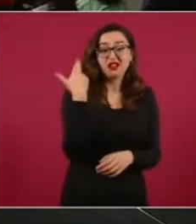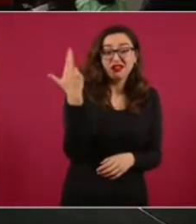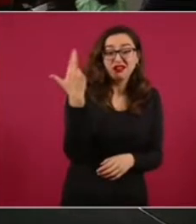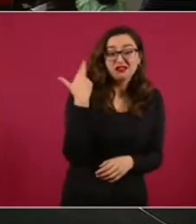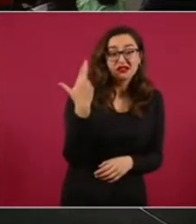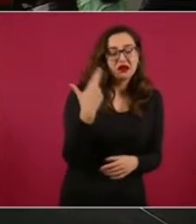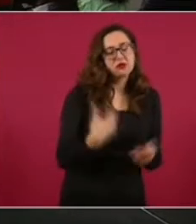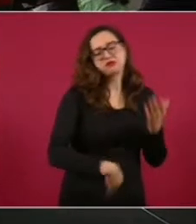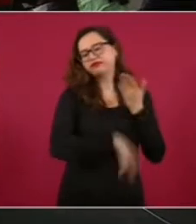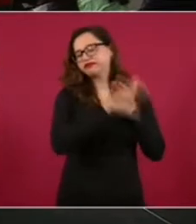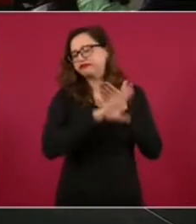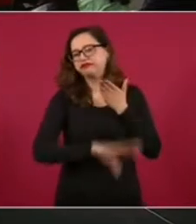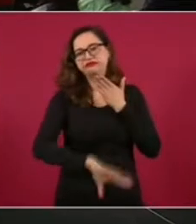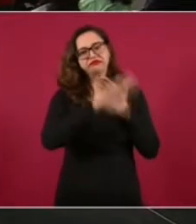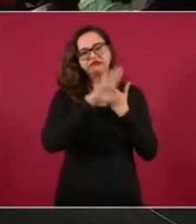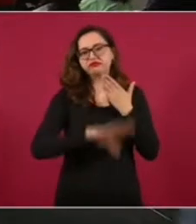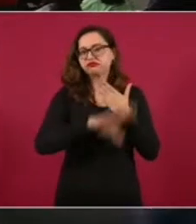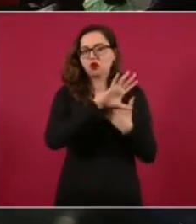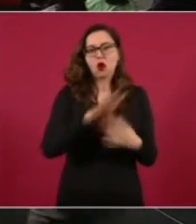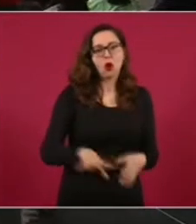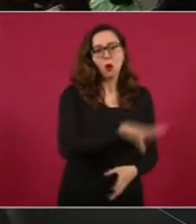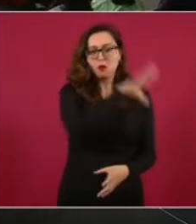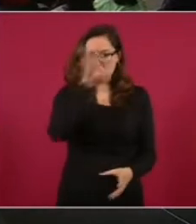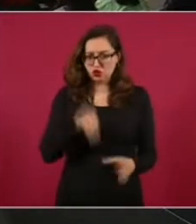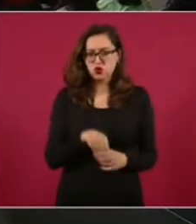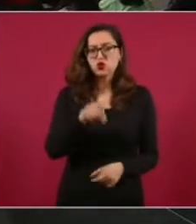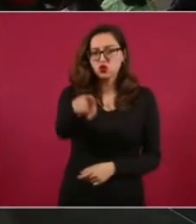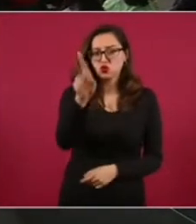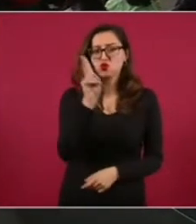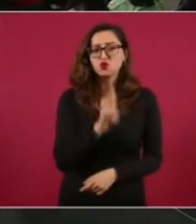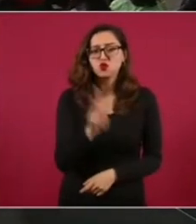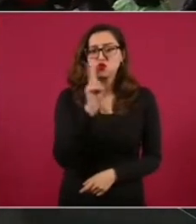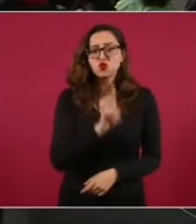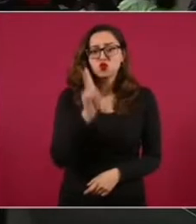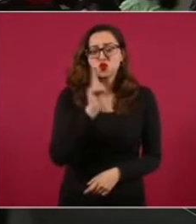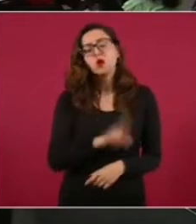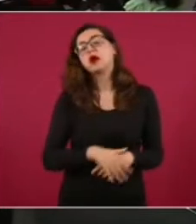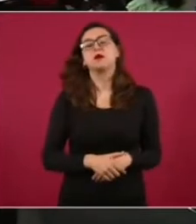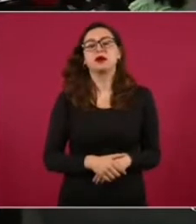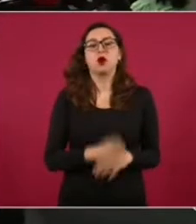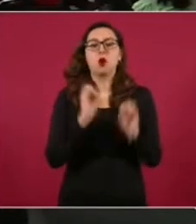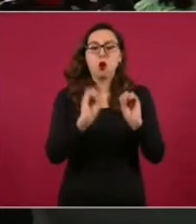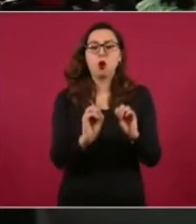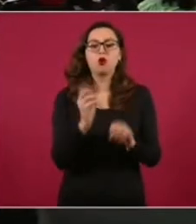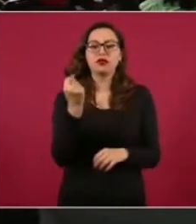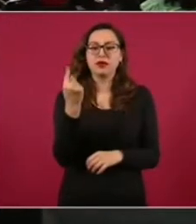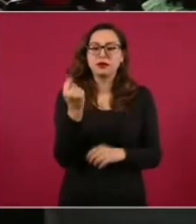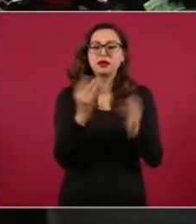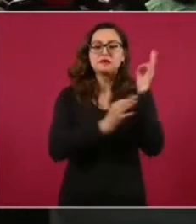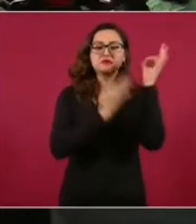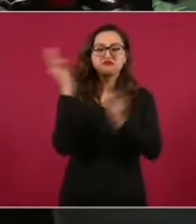Haz el ejercicio hoy, pon una estación de radio, escucha un noticiero